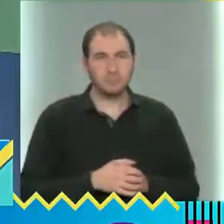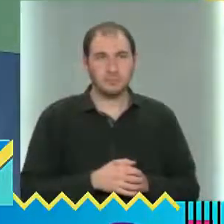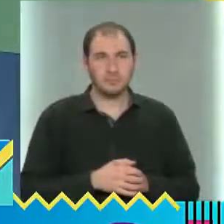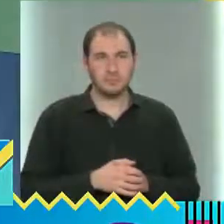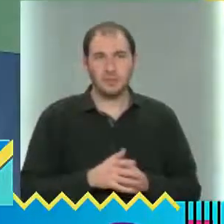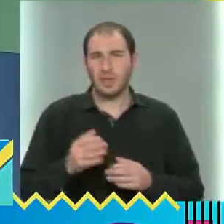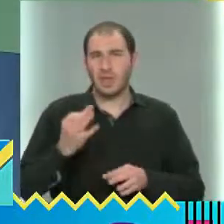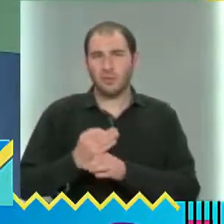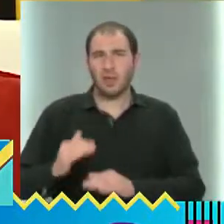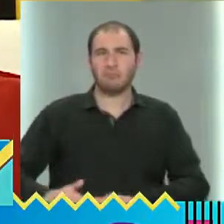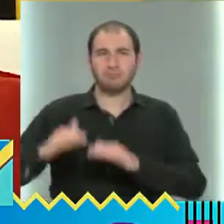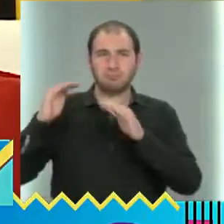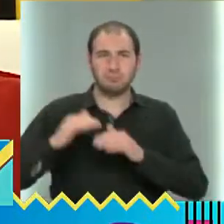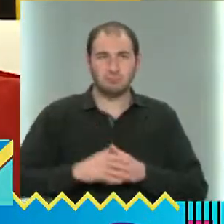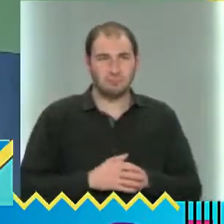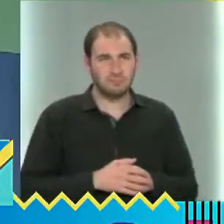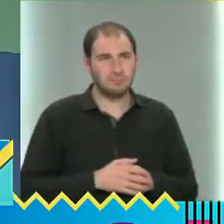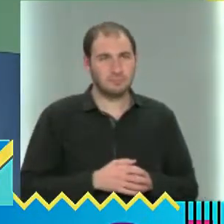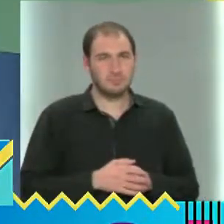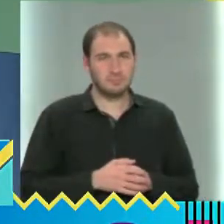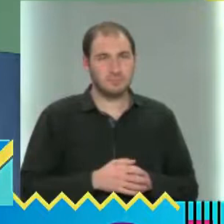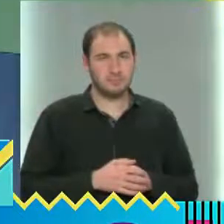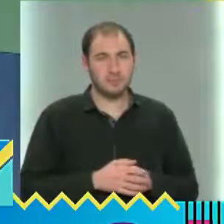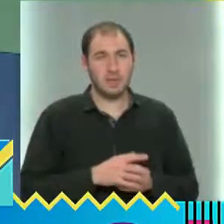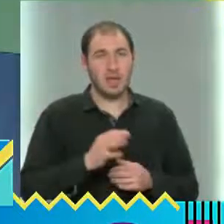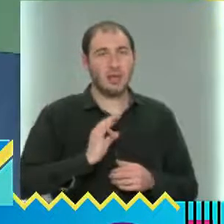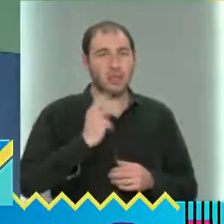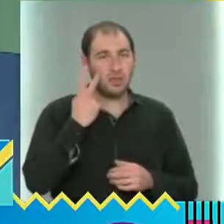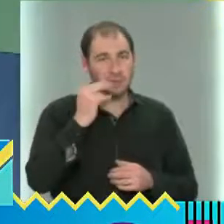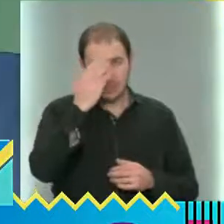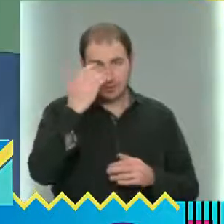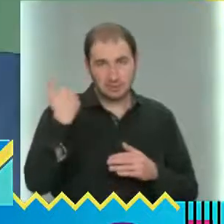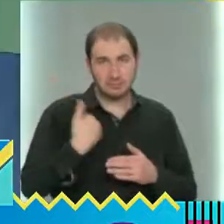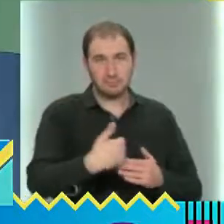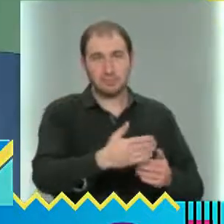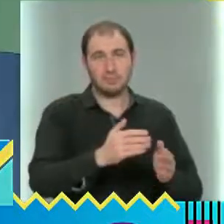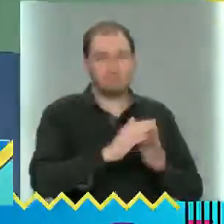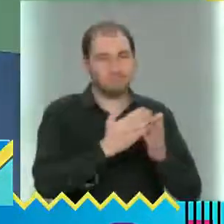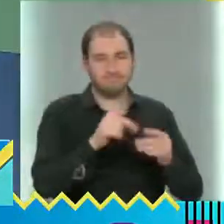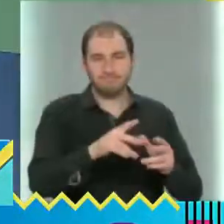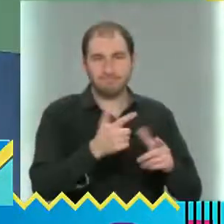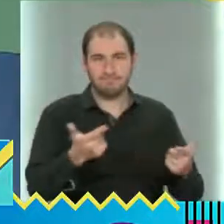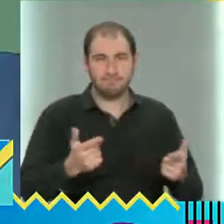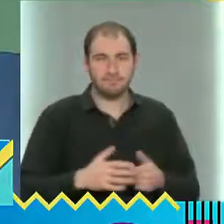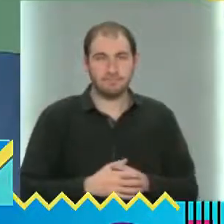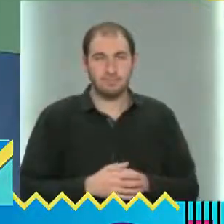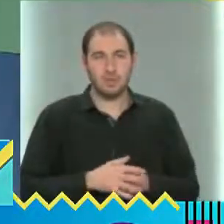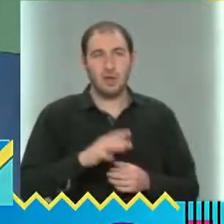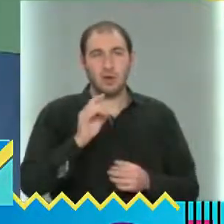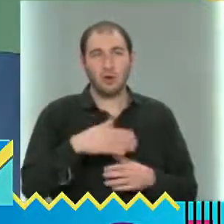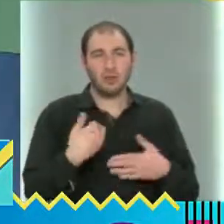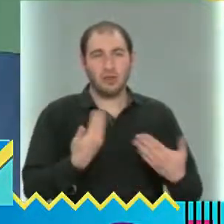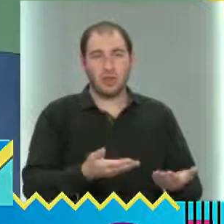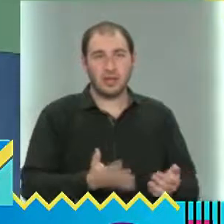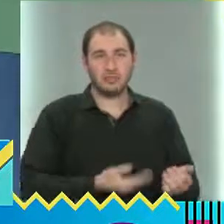colección llenaron las escuelas Galeano, Comte. Desde 2015 en adelante ya no llegan esas colecciones. Lo único que ha llegado